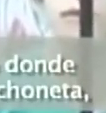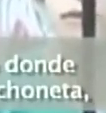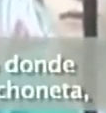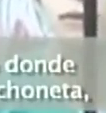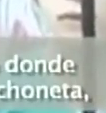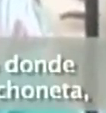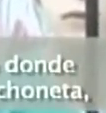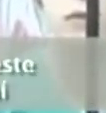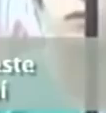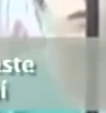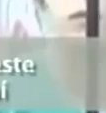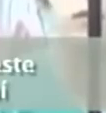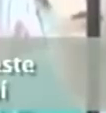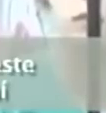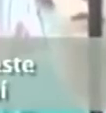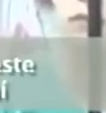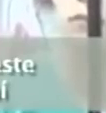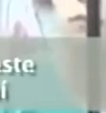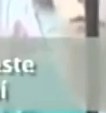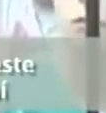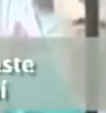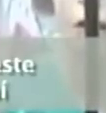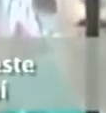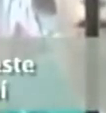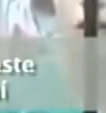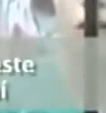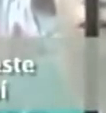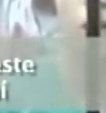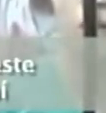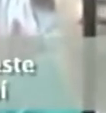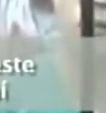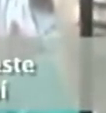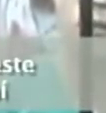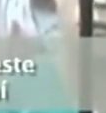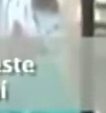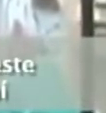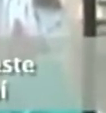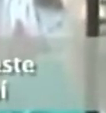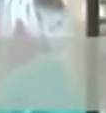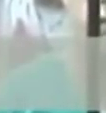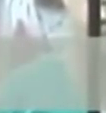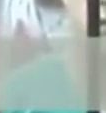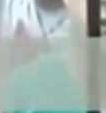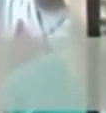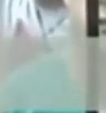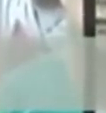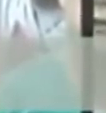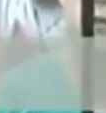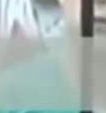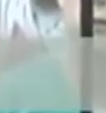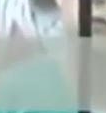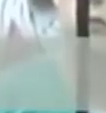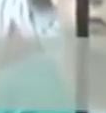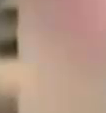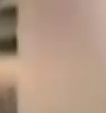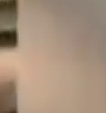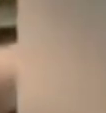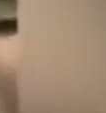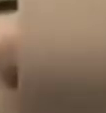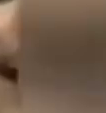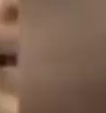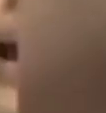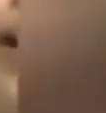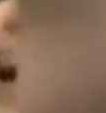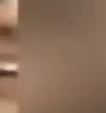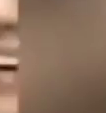iban a entregar una colchoneta, una sábana y 350 mil pesos más este mapa que estoy mostrando aquí para uno movilizarse.